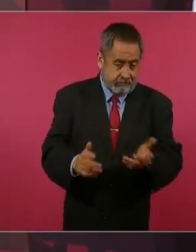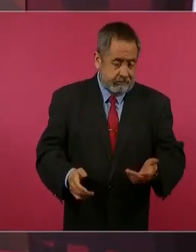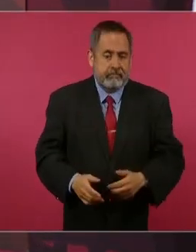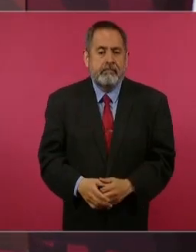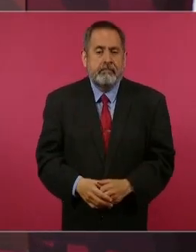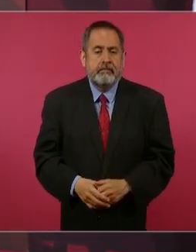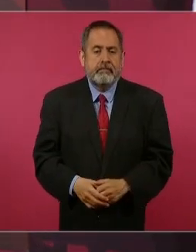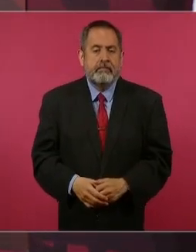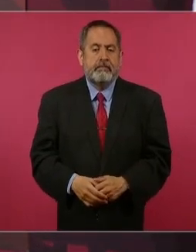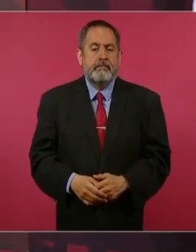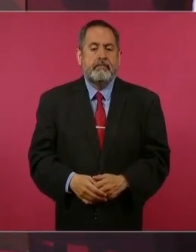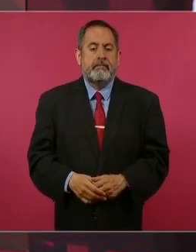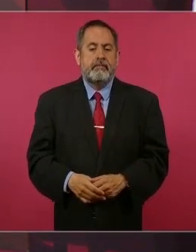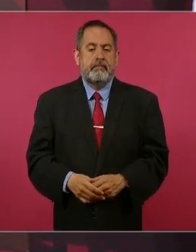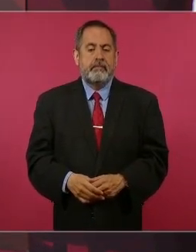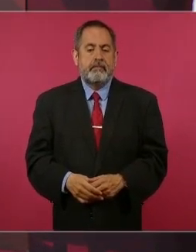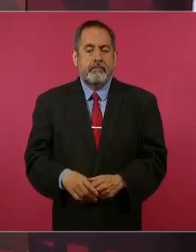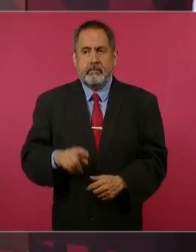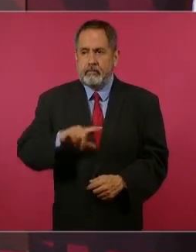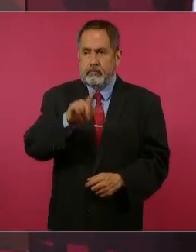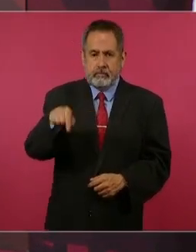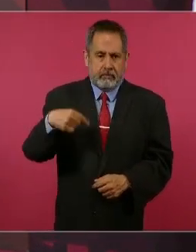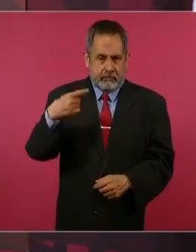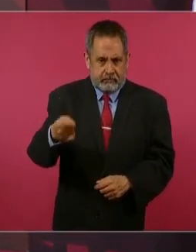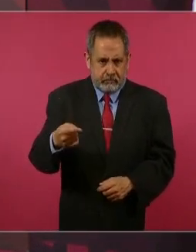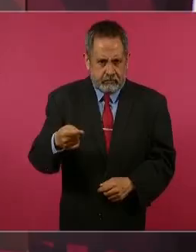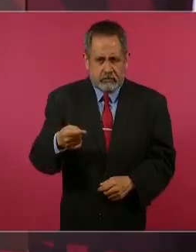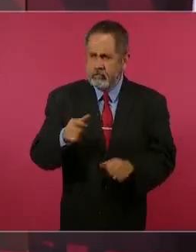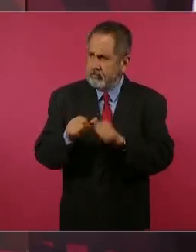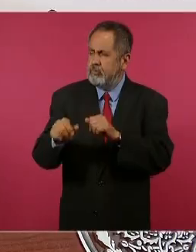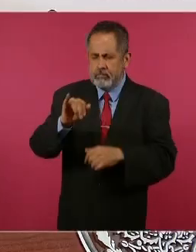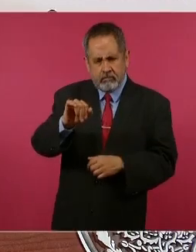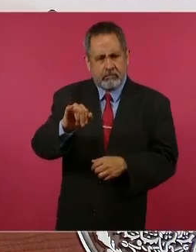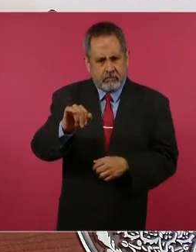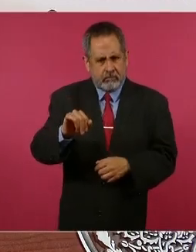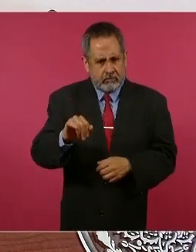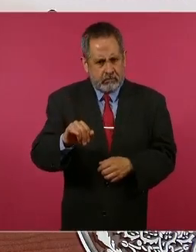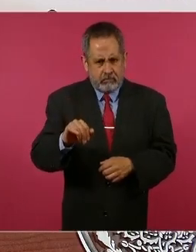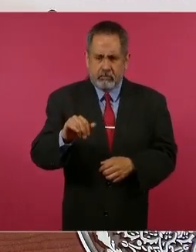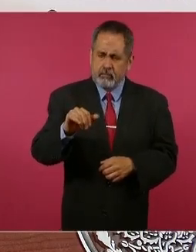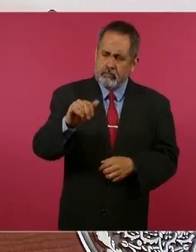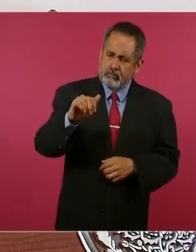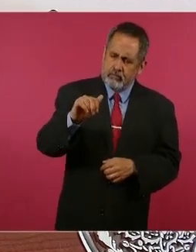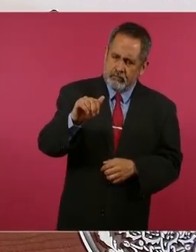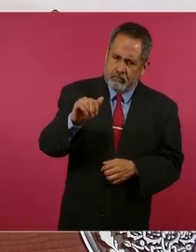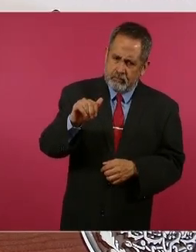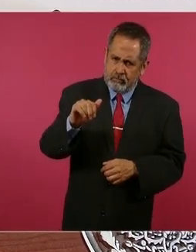y luego que sí es agosto